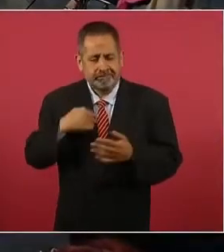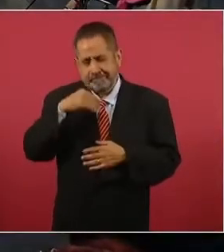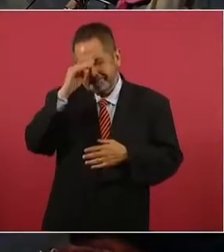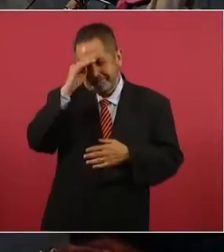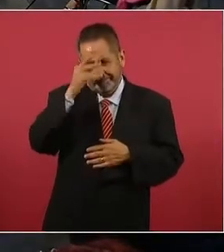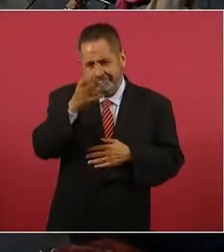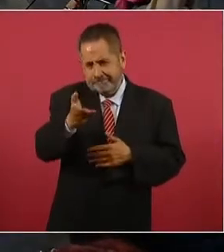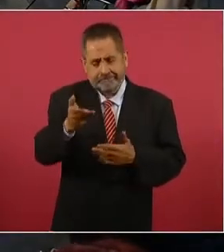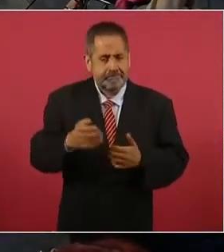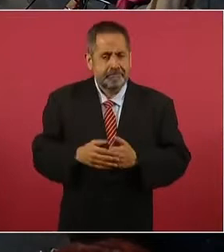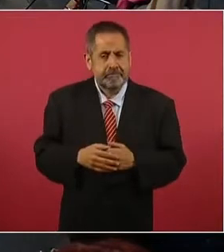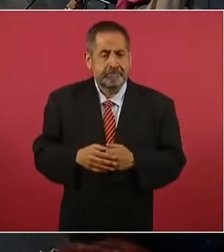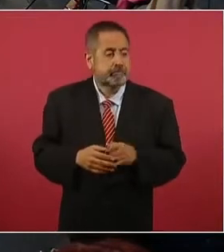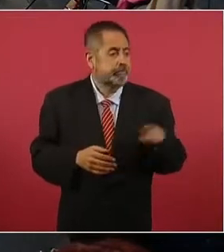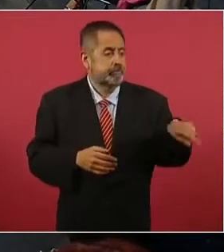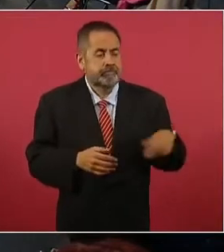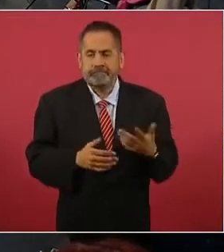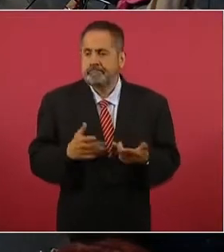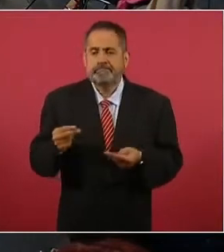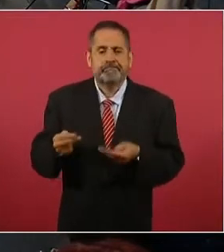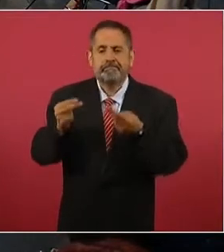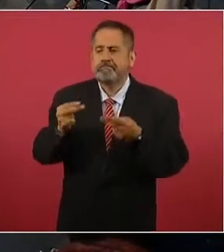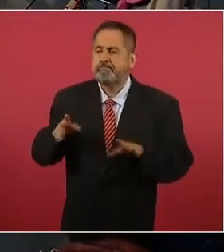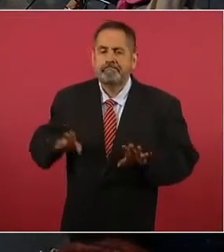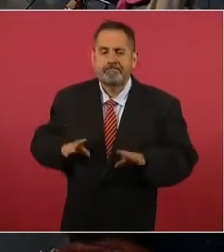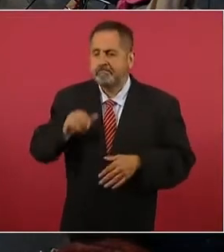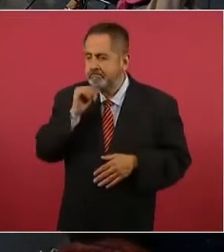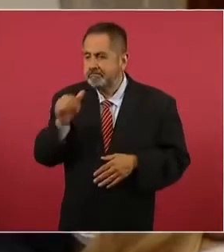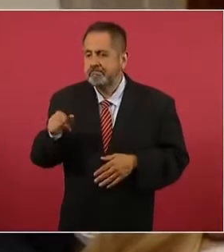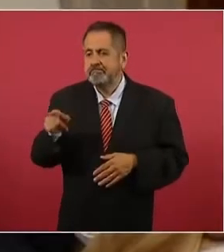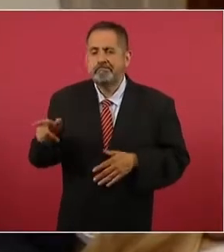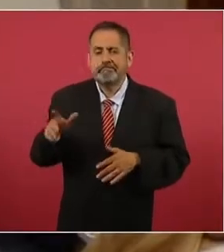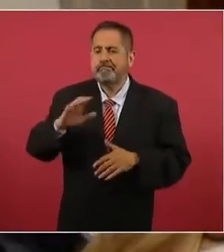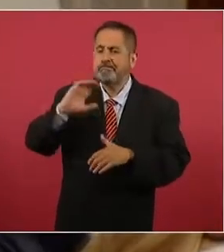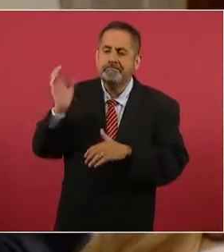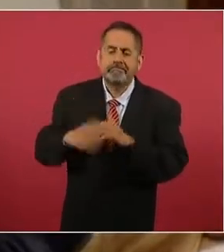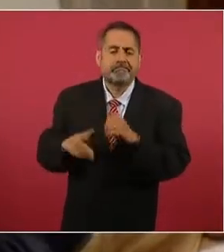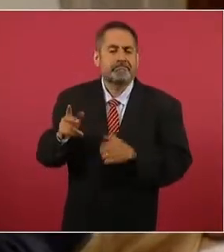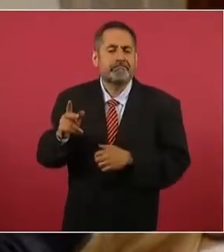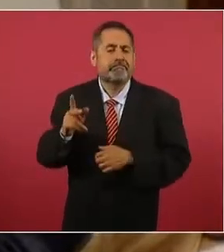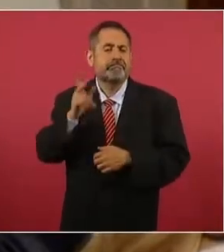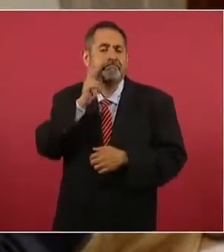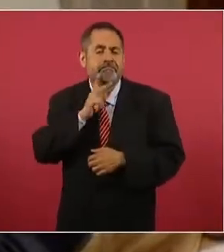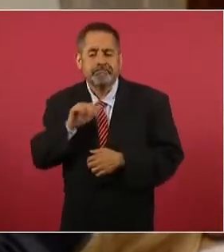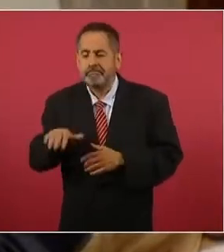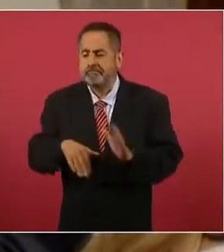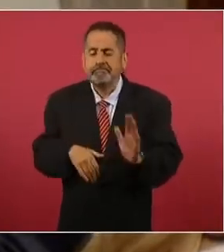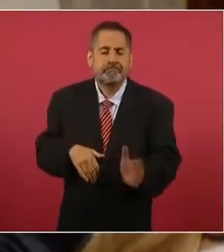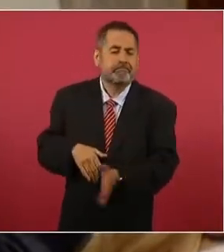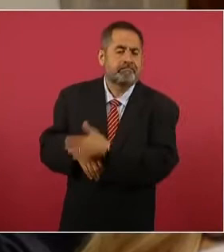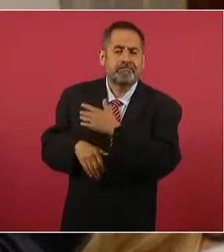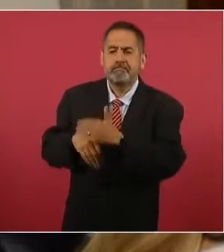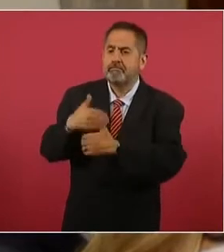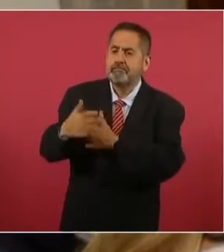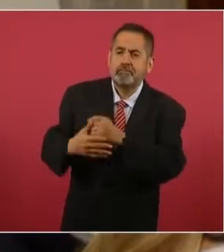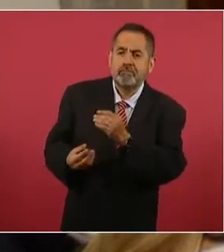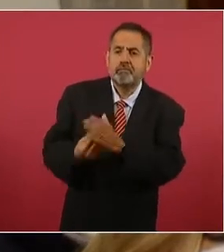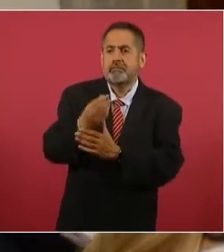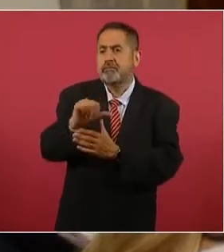Lo que también dicen que no es negocio, que ya va de salida los combustibles